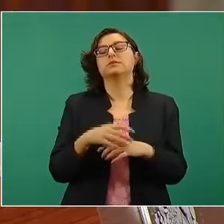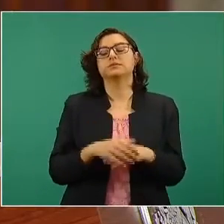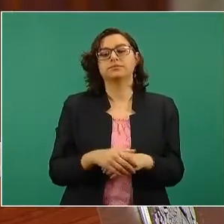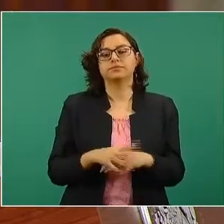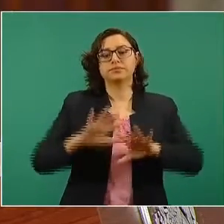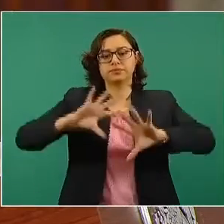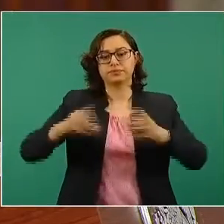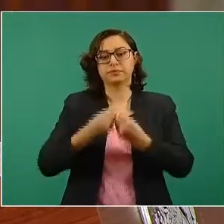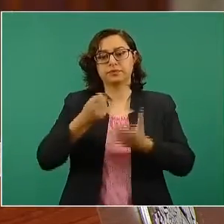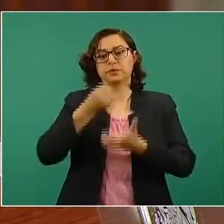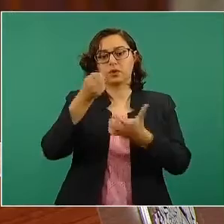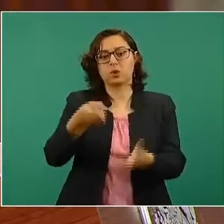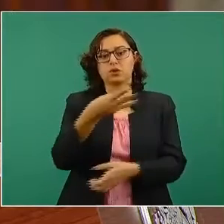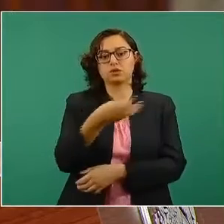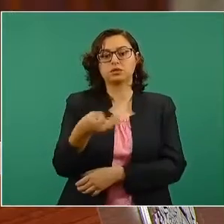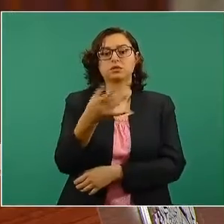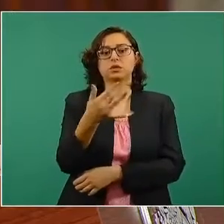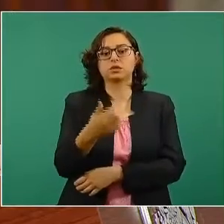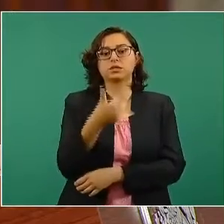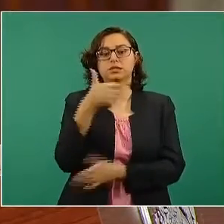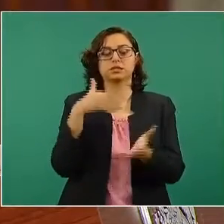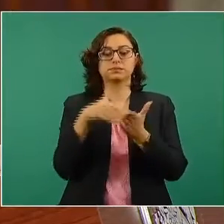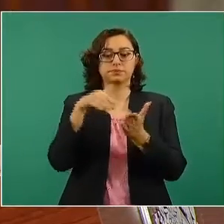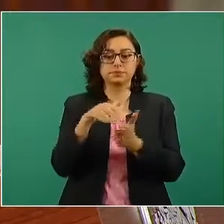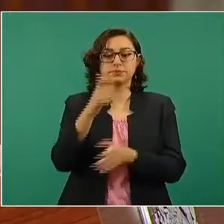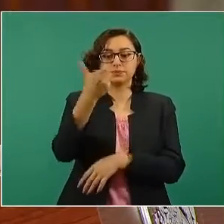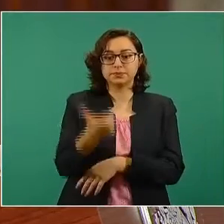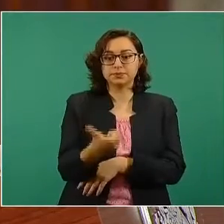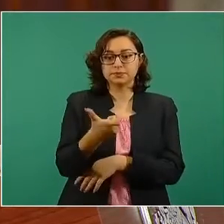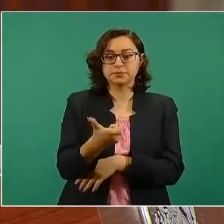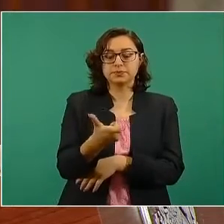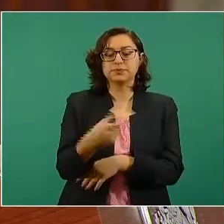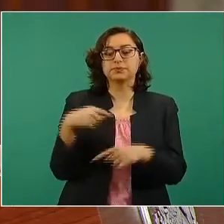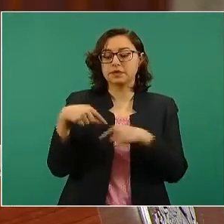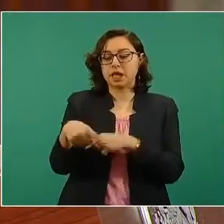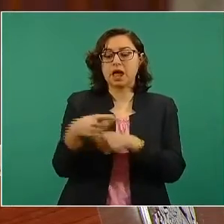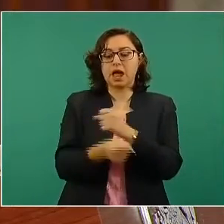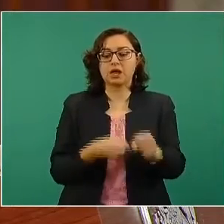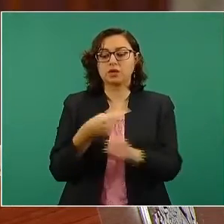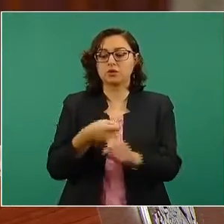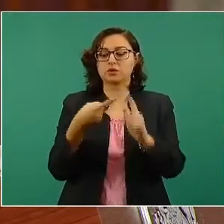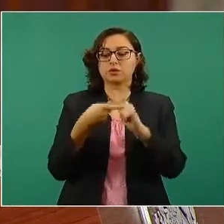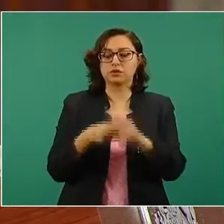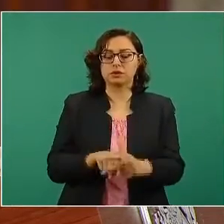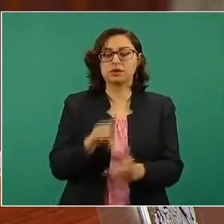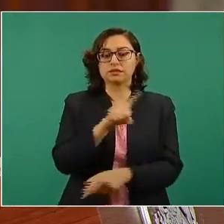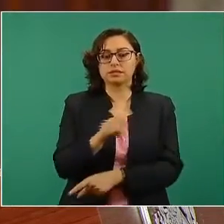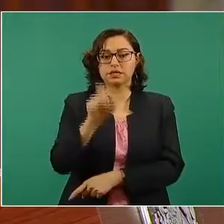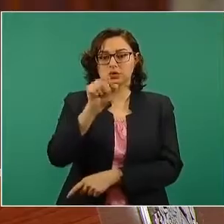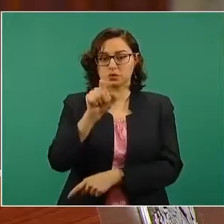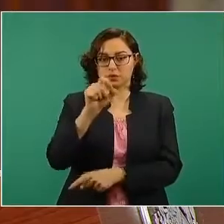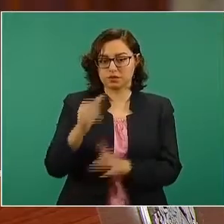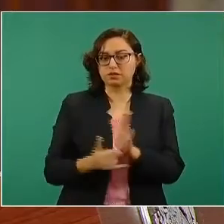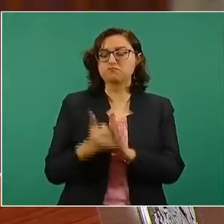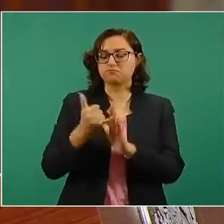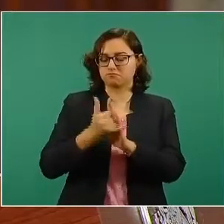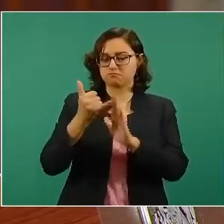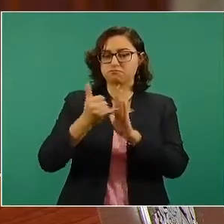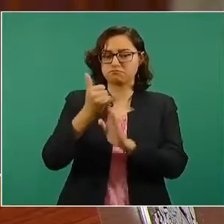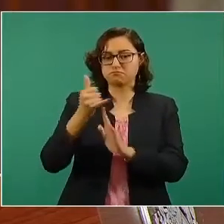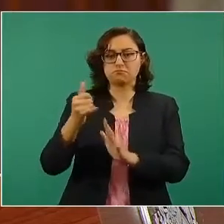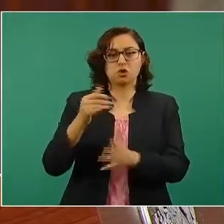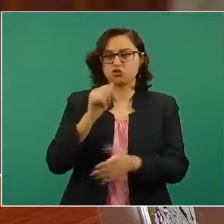una inversión total de 456 millones de pesos y este año iniciaremos la inversión en 120 que aún no